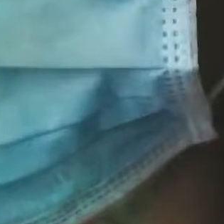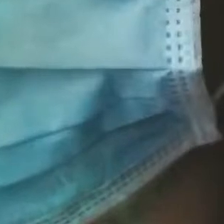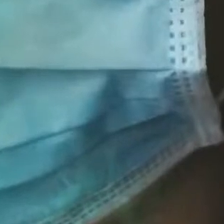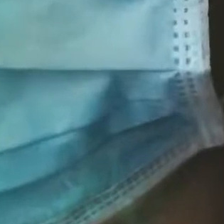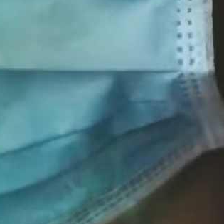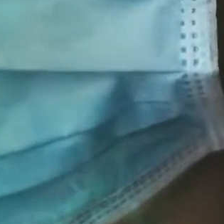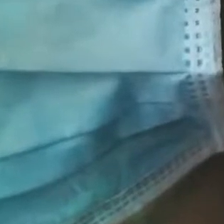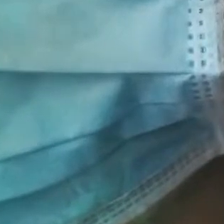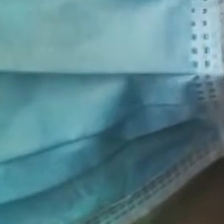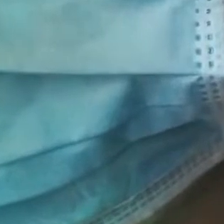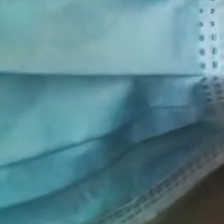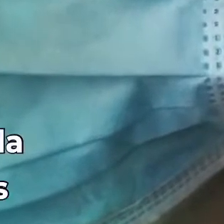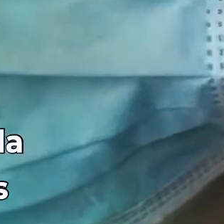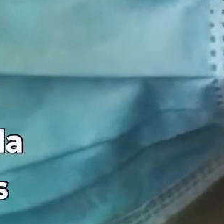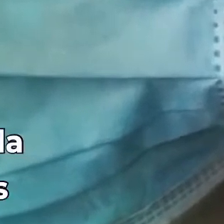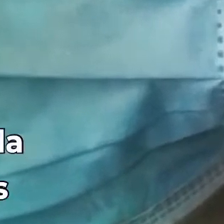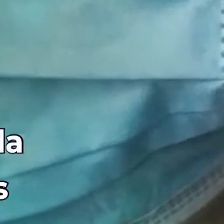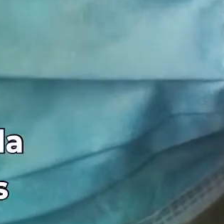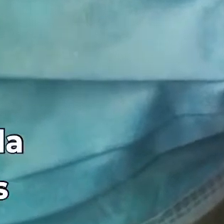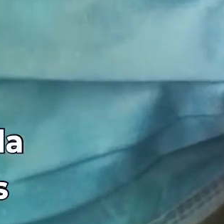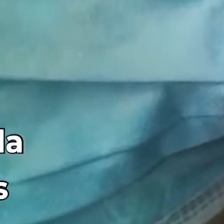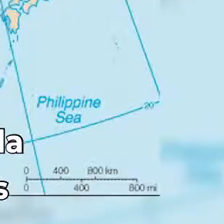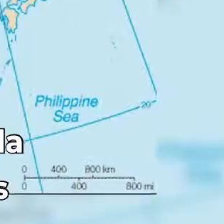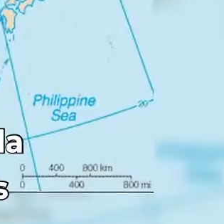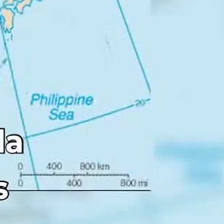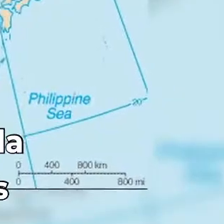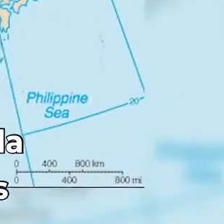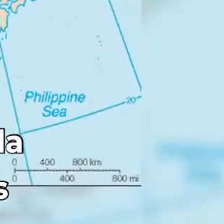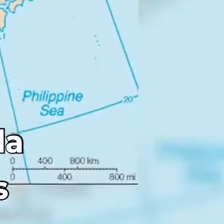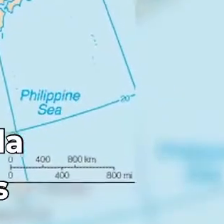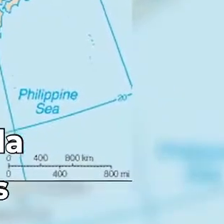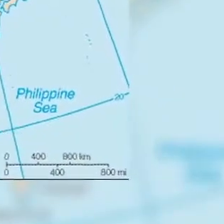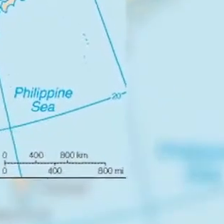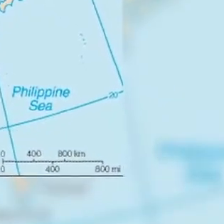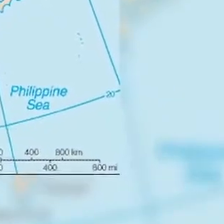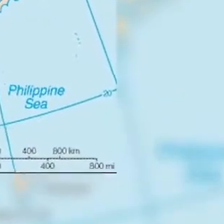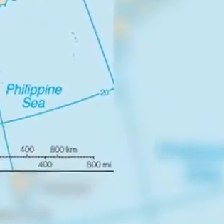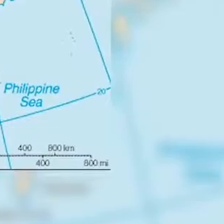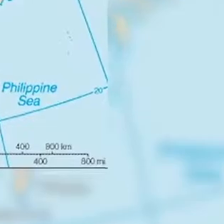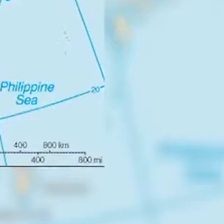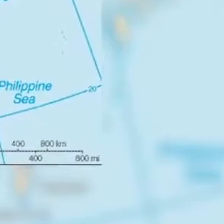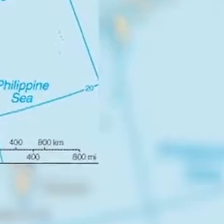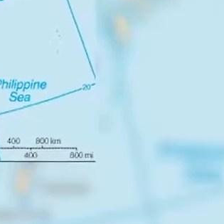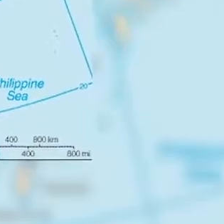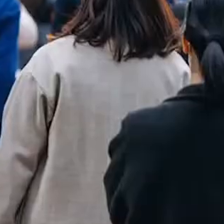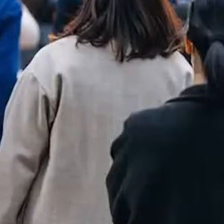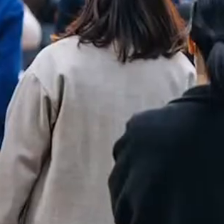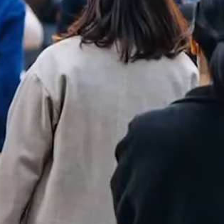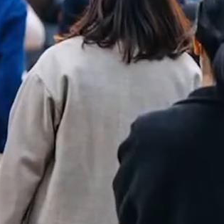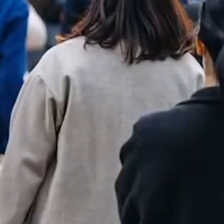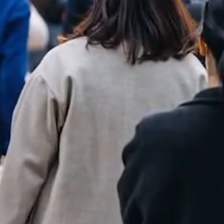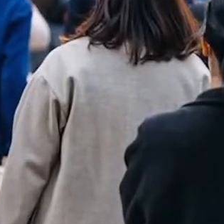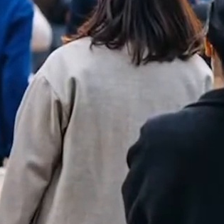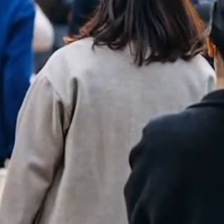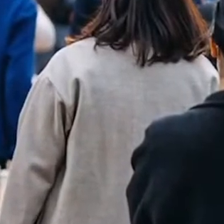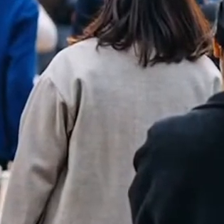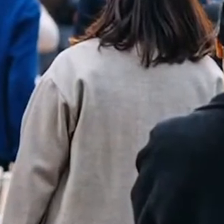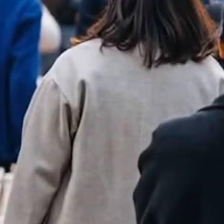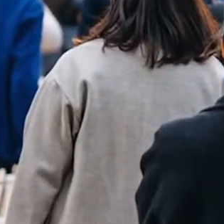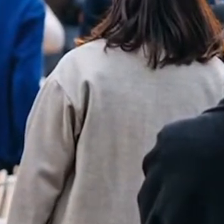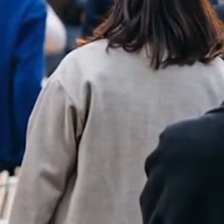En diciembre de 2019, China alertó al mundo sobre la presencia de un nuevo virus en la ciudad de Wuhan. La nueva